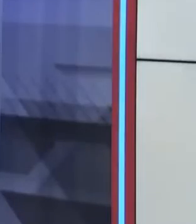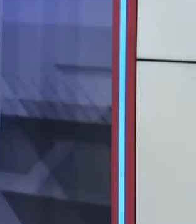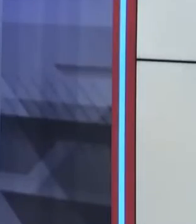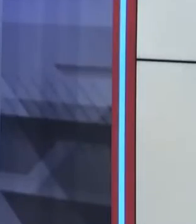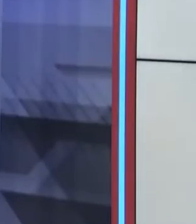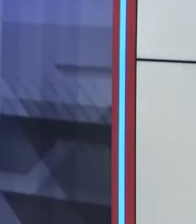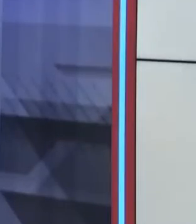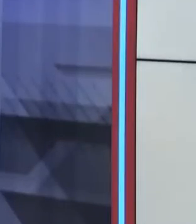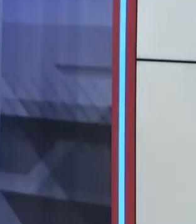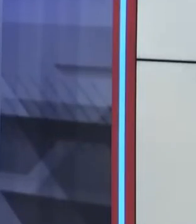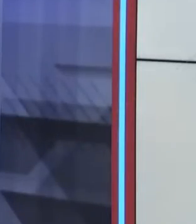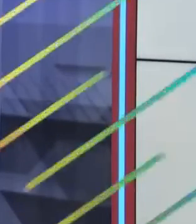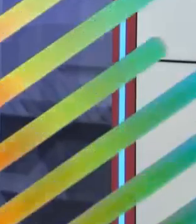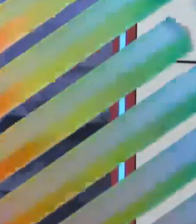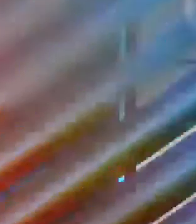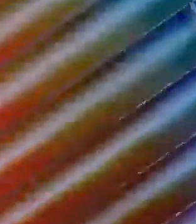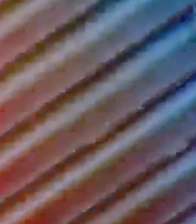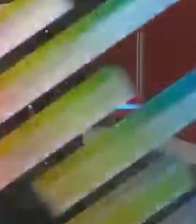Mujer.